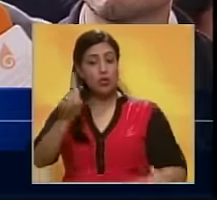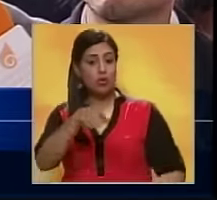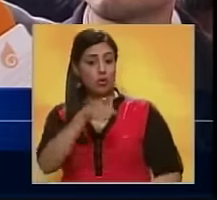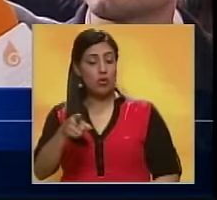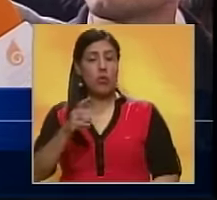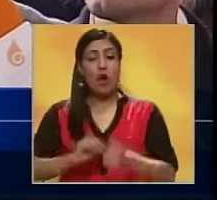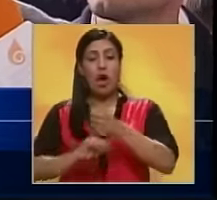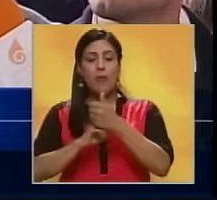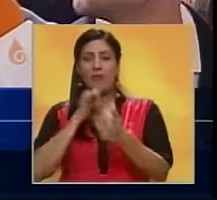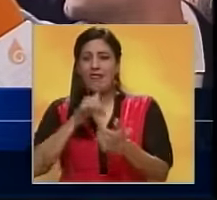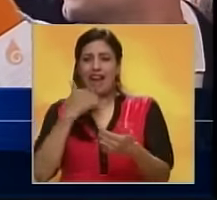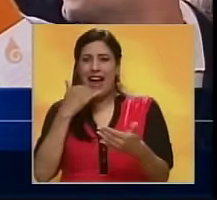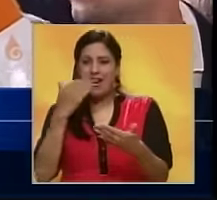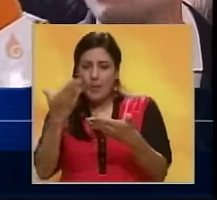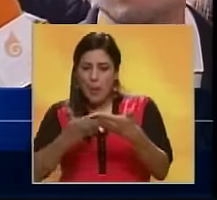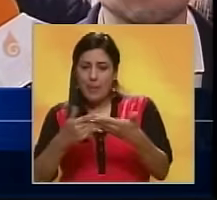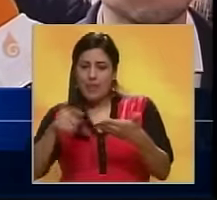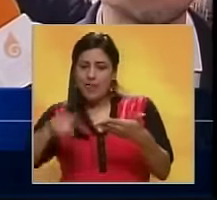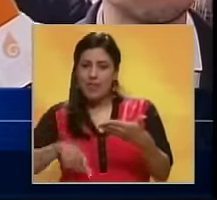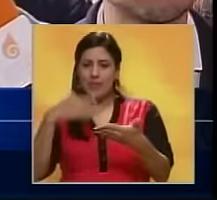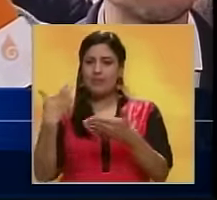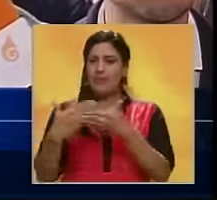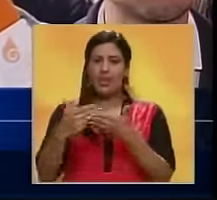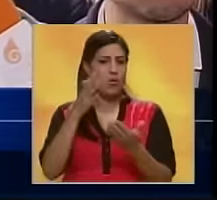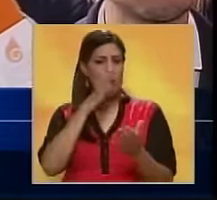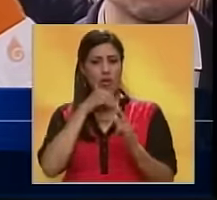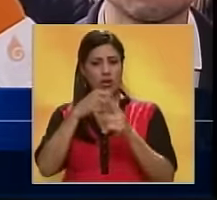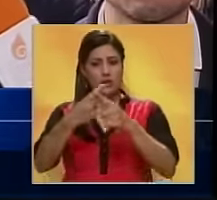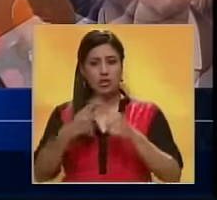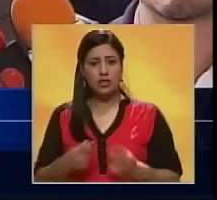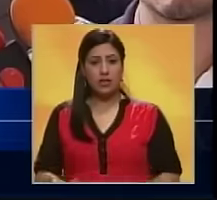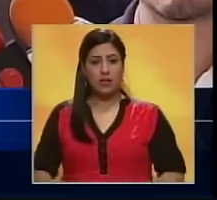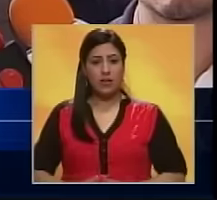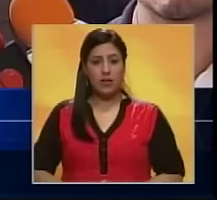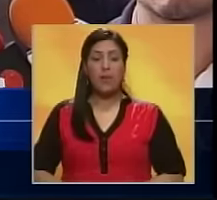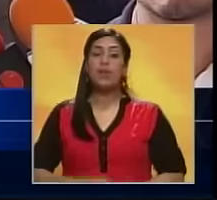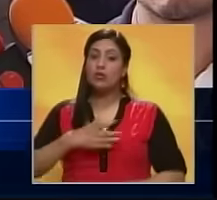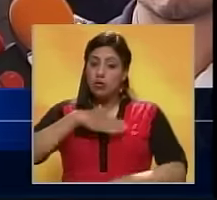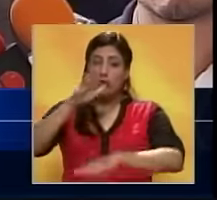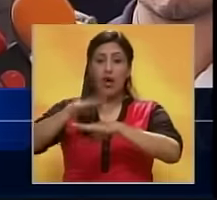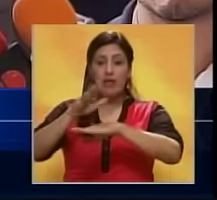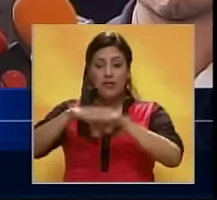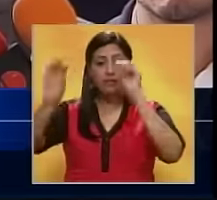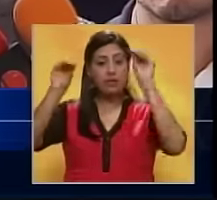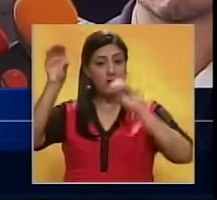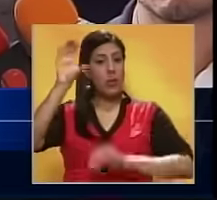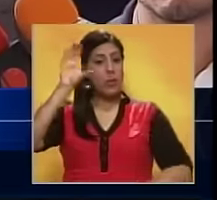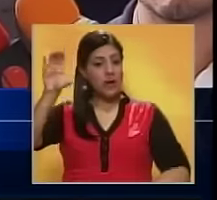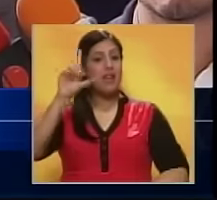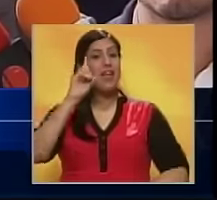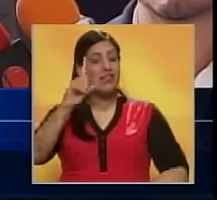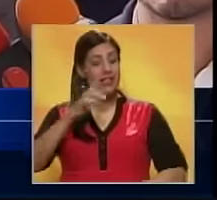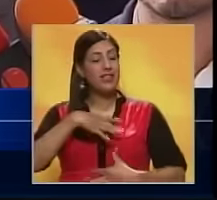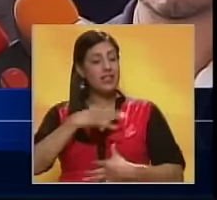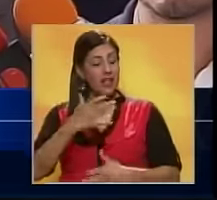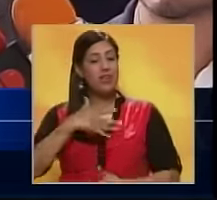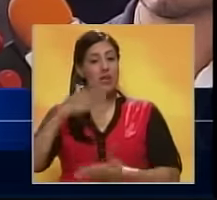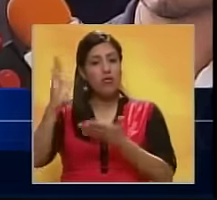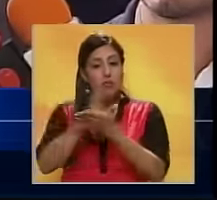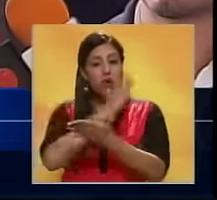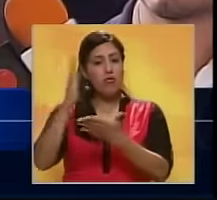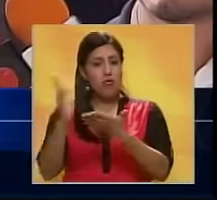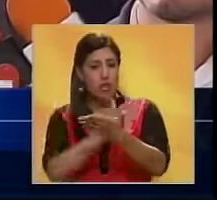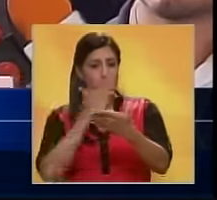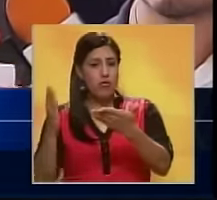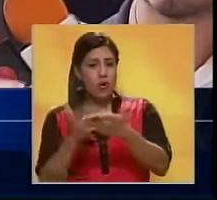de los militantes sin darle ni siquiera un acta que firme algún testigo de totalización. Alertamos al país que existe la intención de cancelar